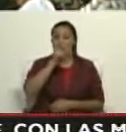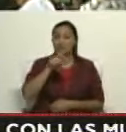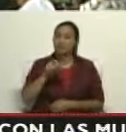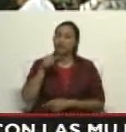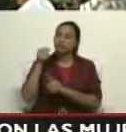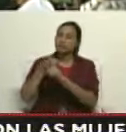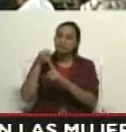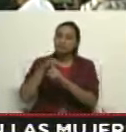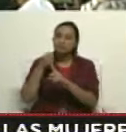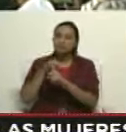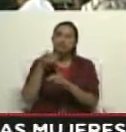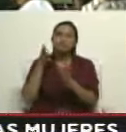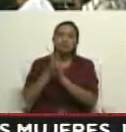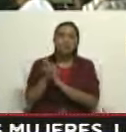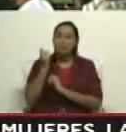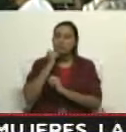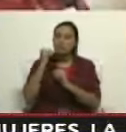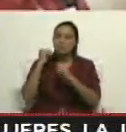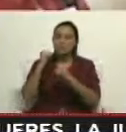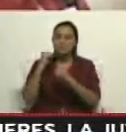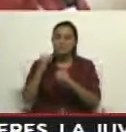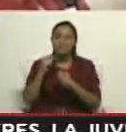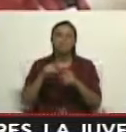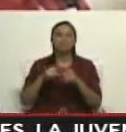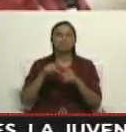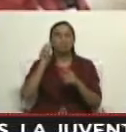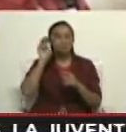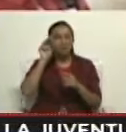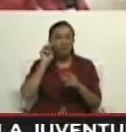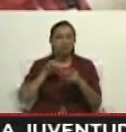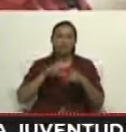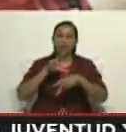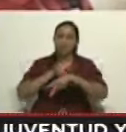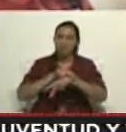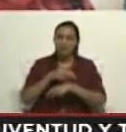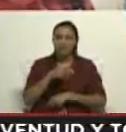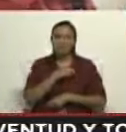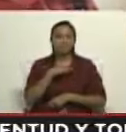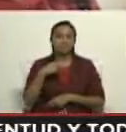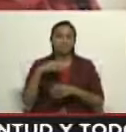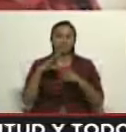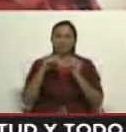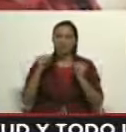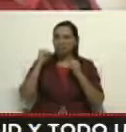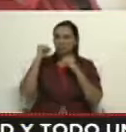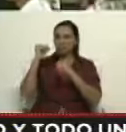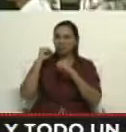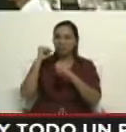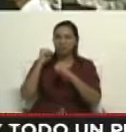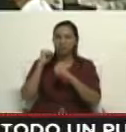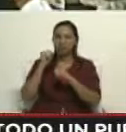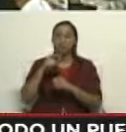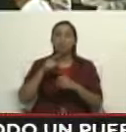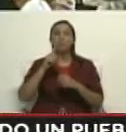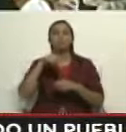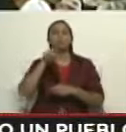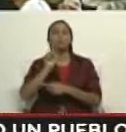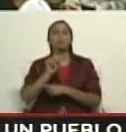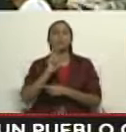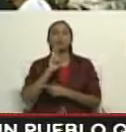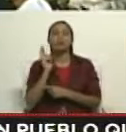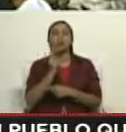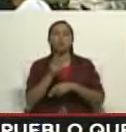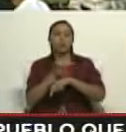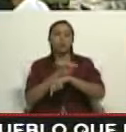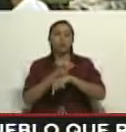los maestros, y los educadores, y las enfermeras, y los médicos. Y la única respuesta del gobierno era sacar la